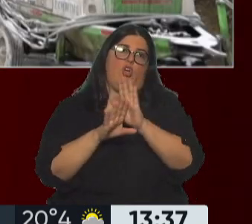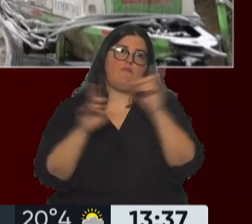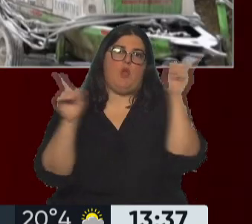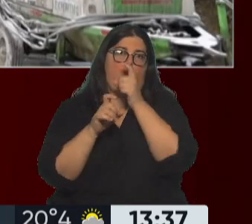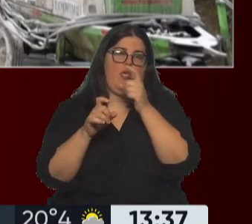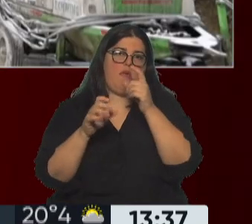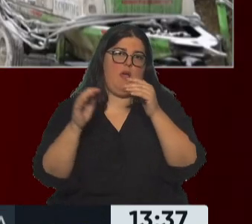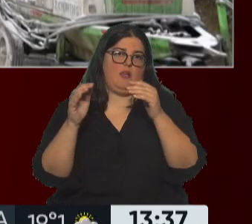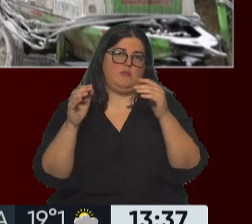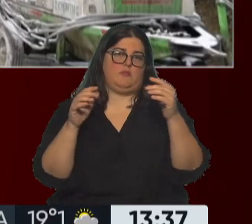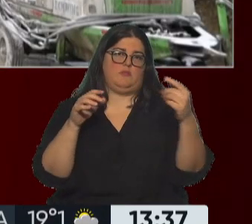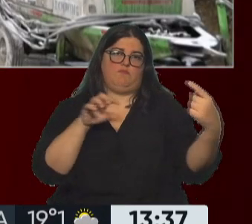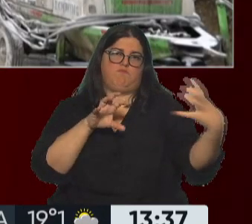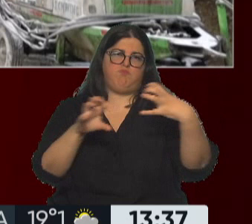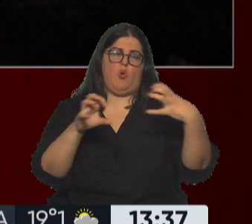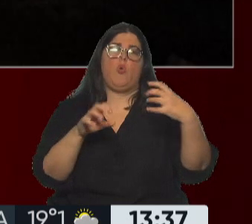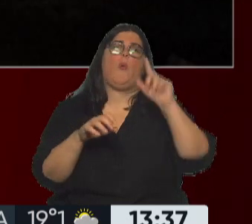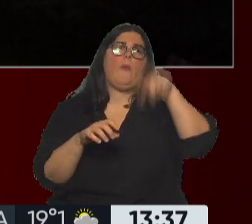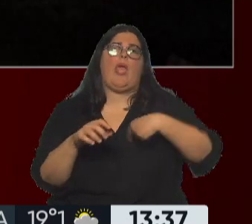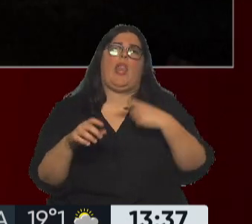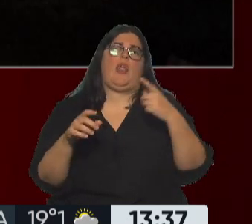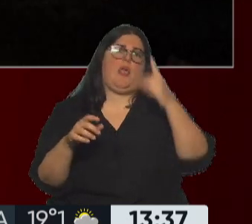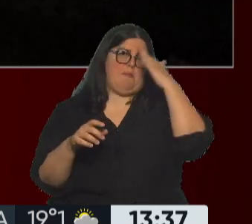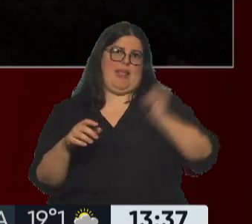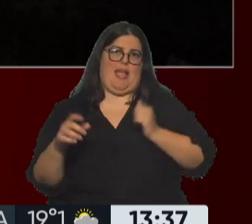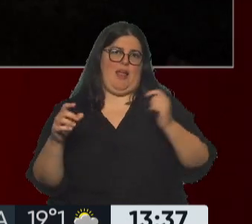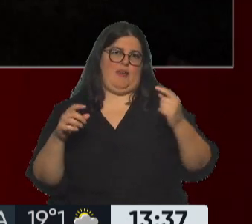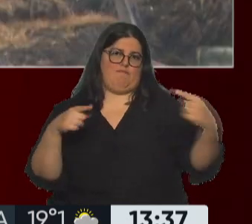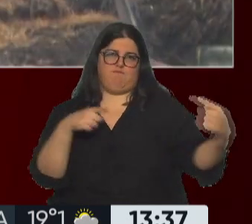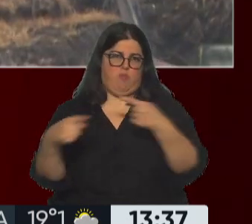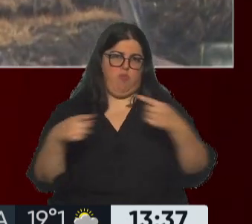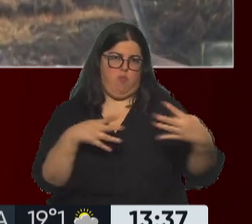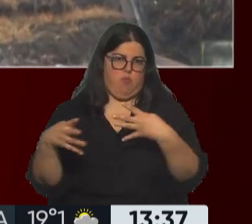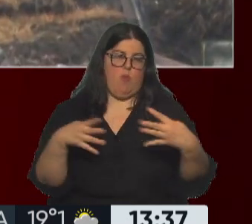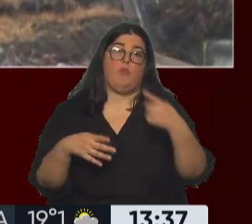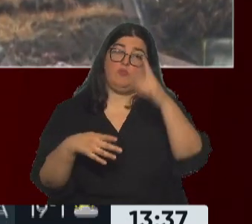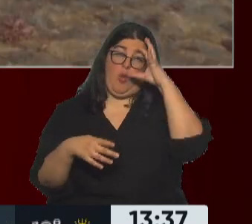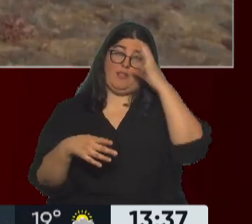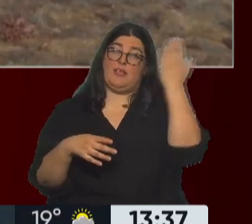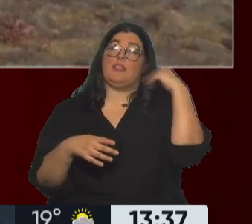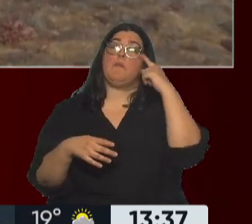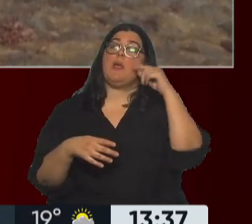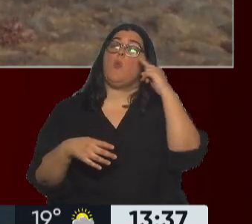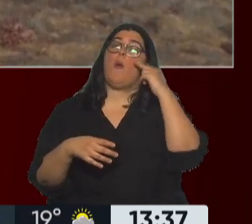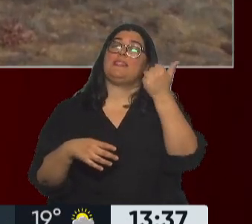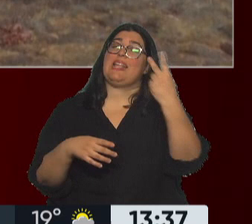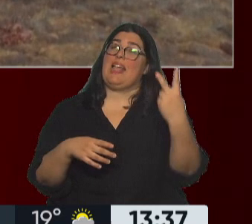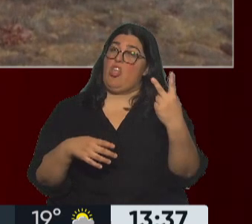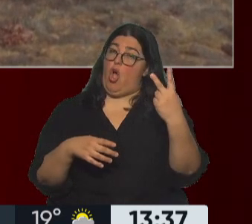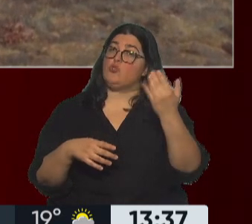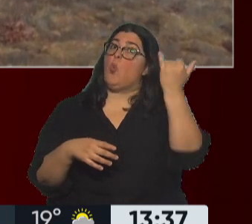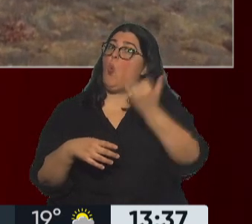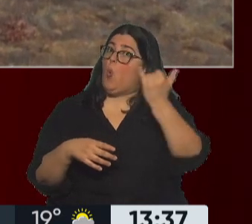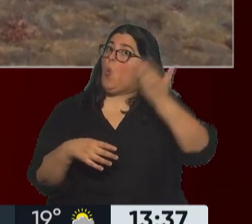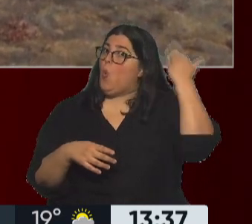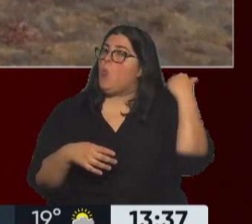en enfrentamientos militares. Porque no nos olvidemos que en 1962 hubo una guerra